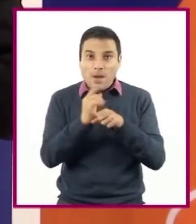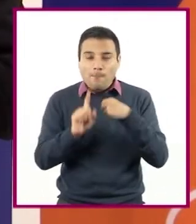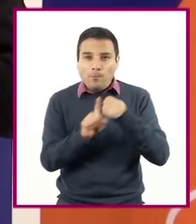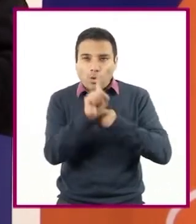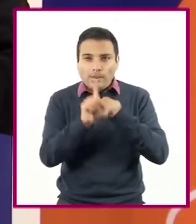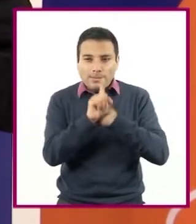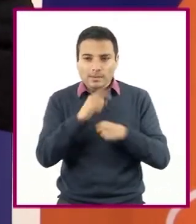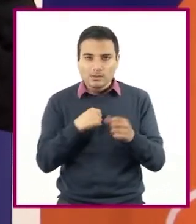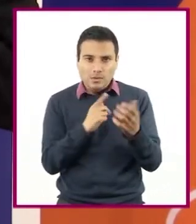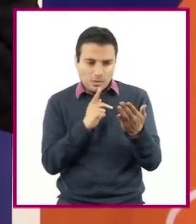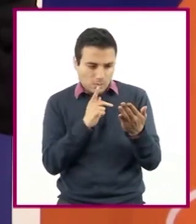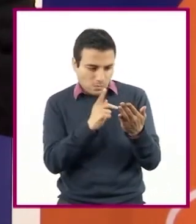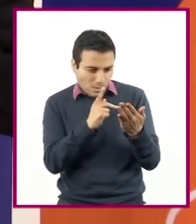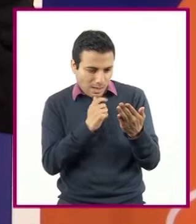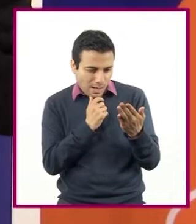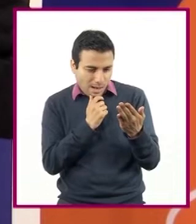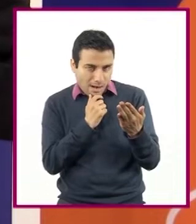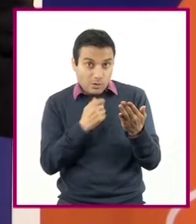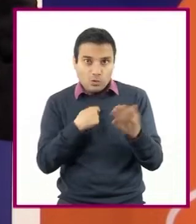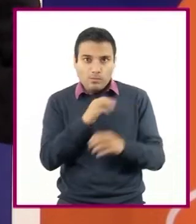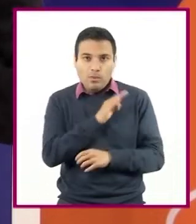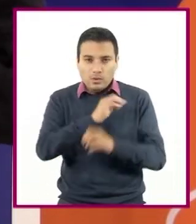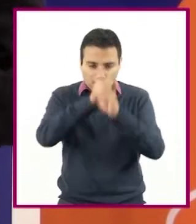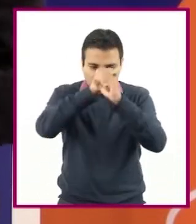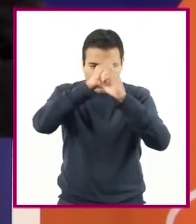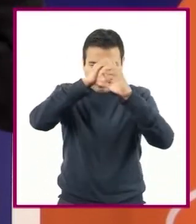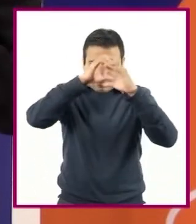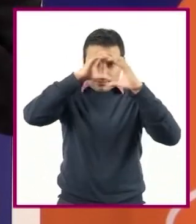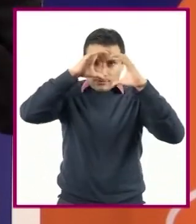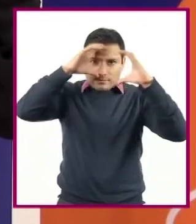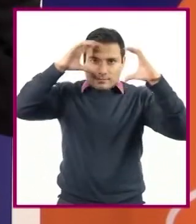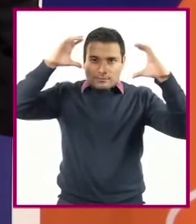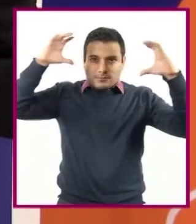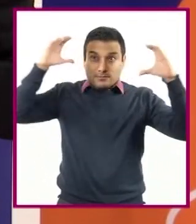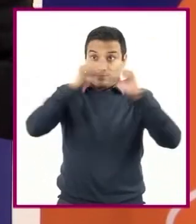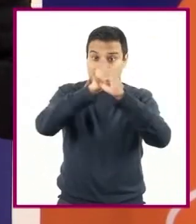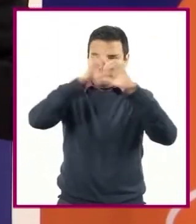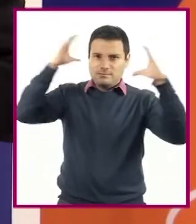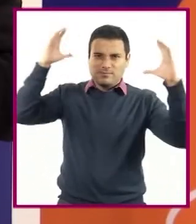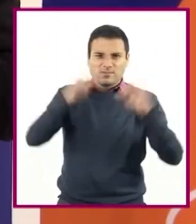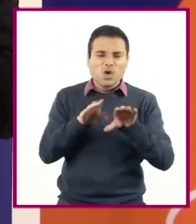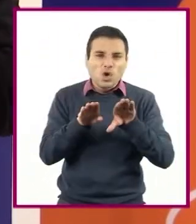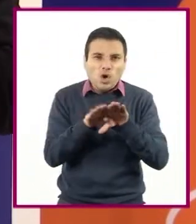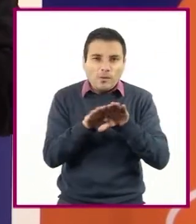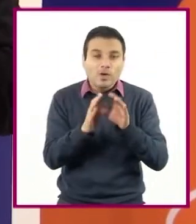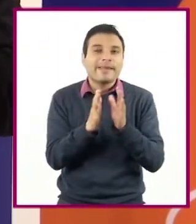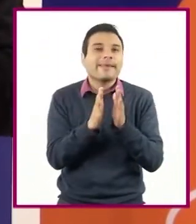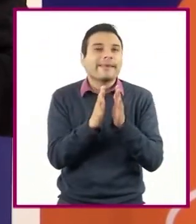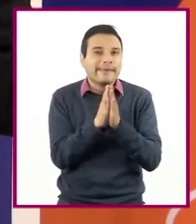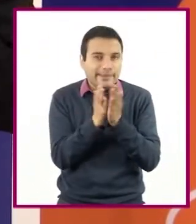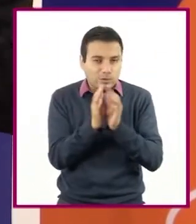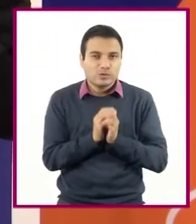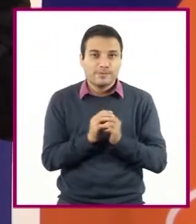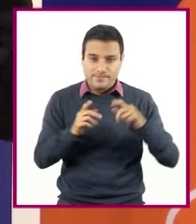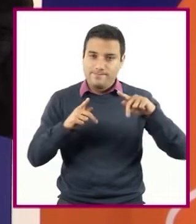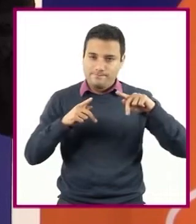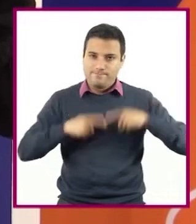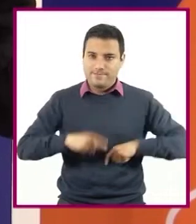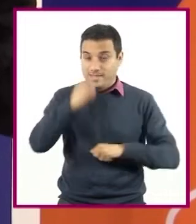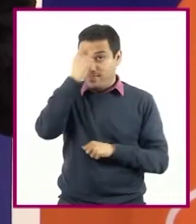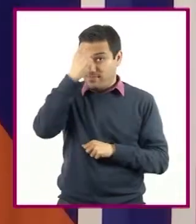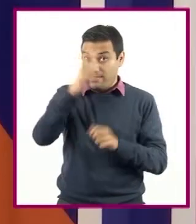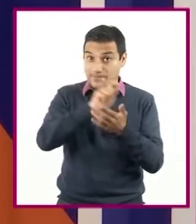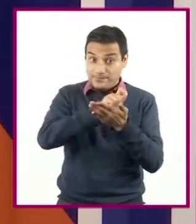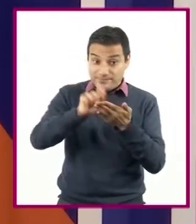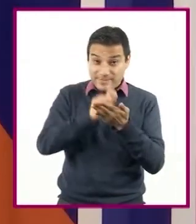salto a vivir otra vida solo la permiten los libros, las invenciones literarias, siempre que los autores lo hayan